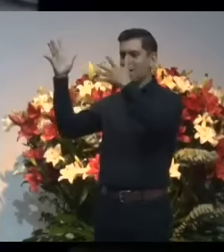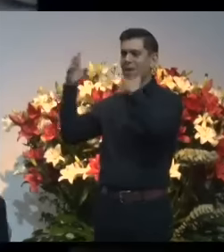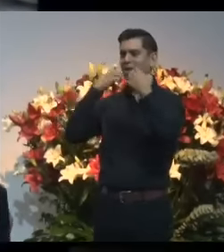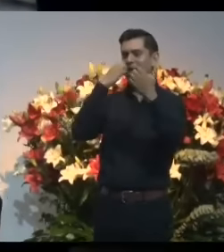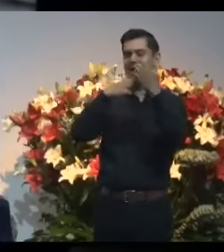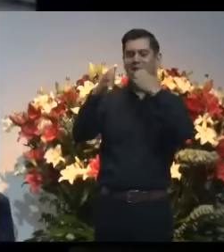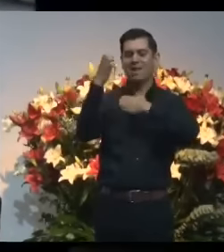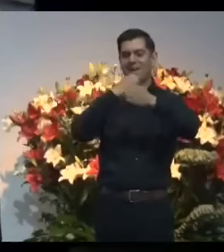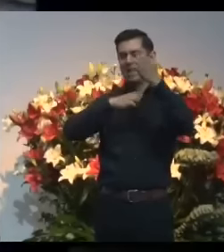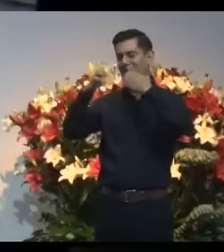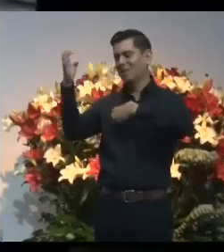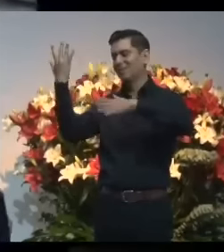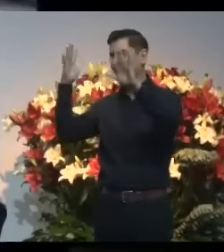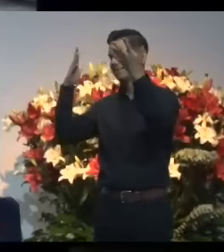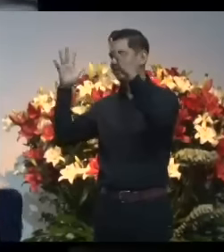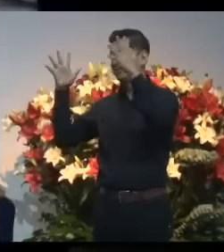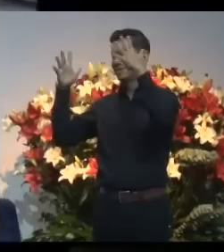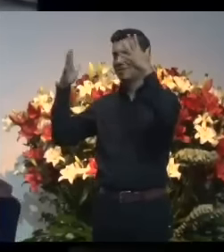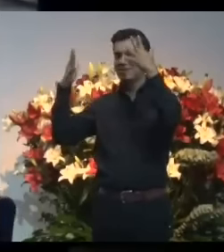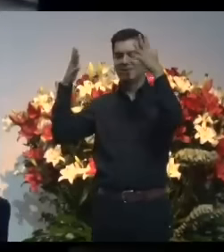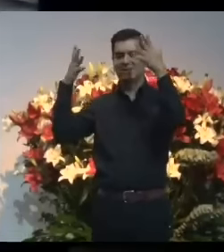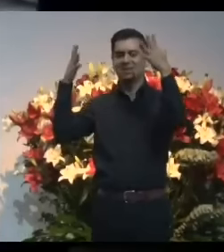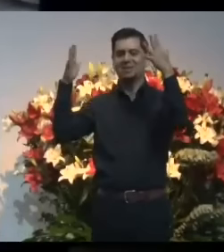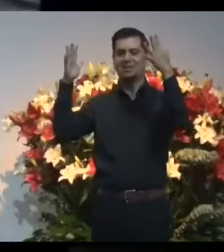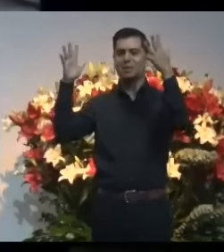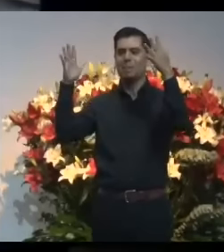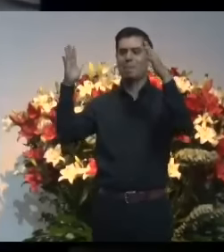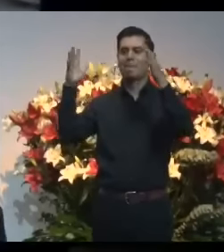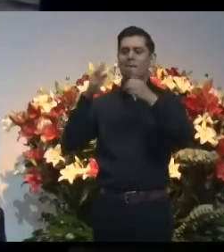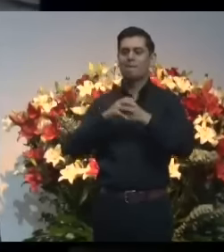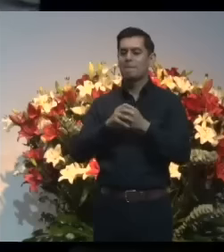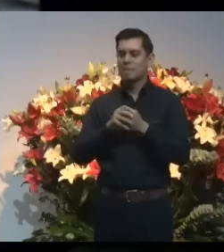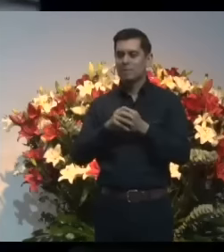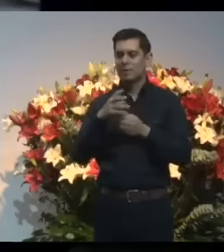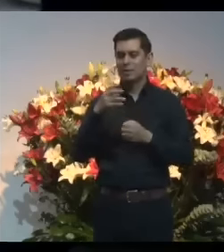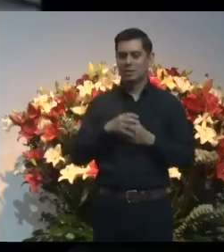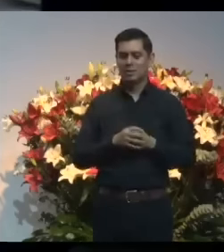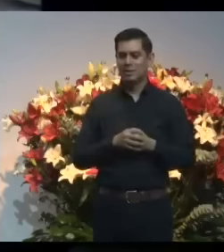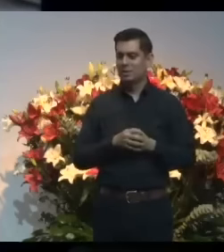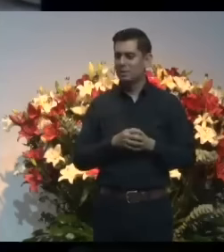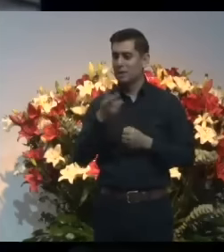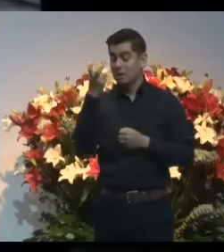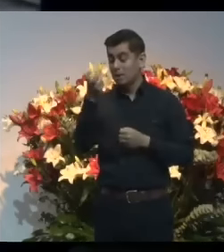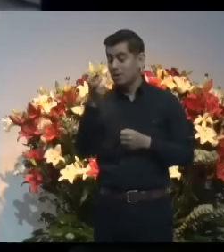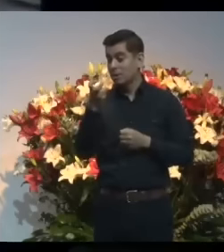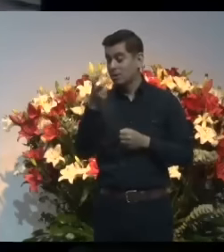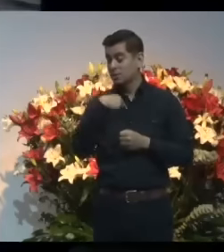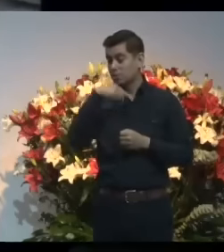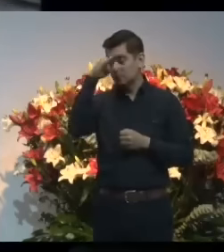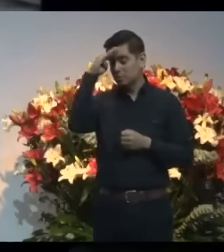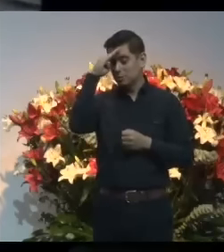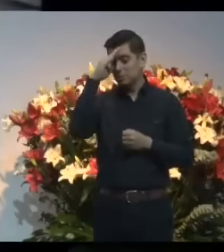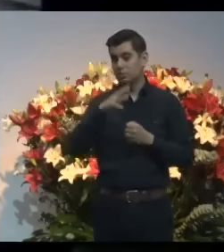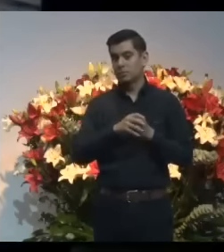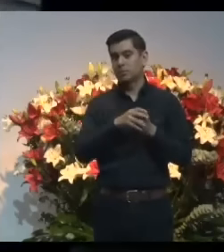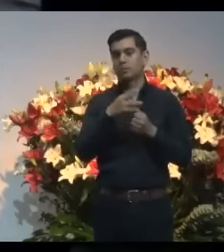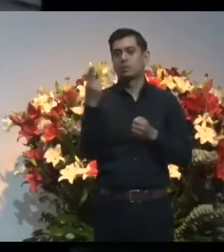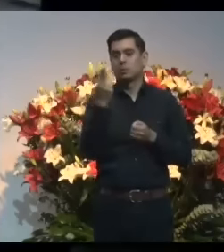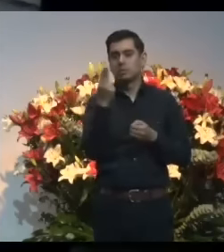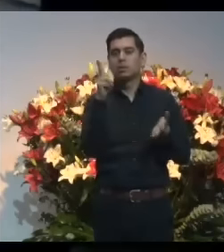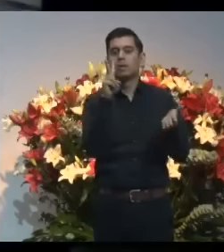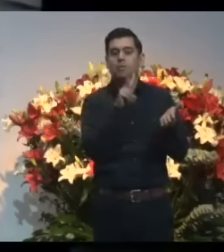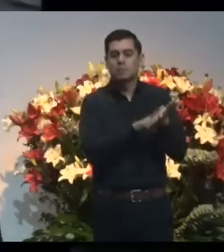que yo estoy haciendo. Y yo creo que eso de alguna manera se debe de valorar